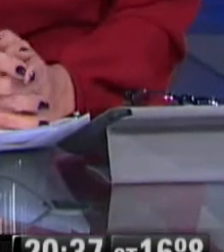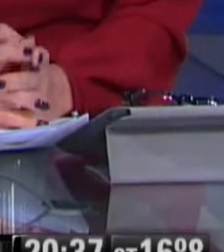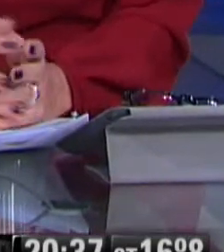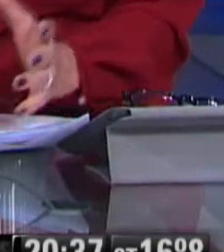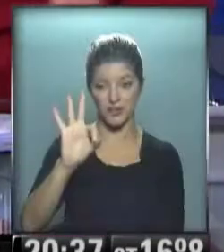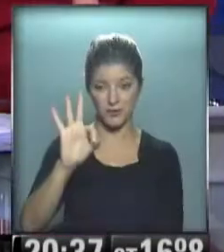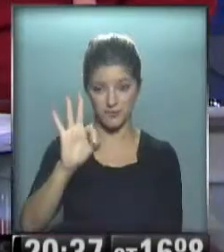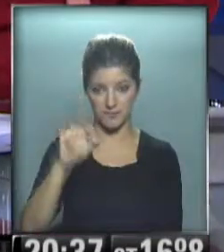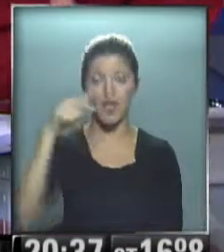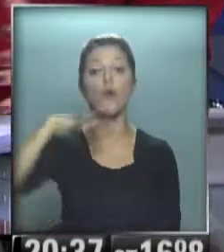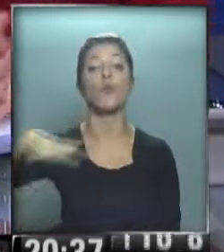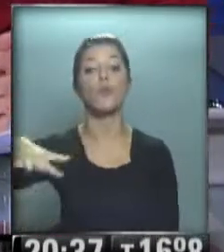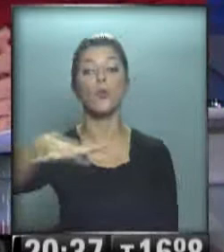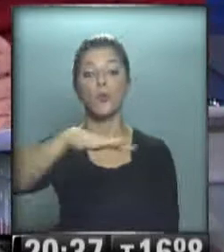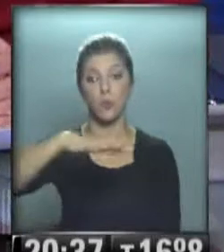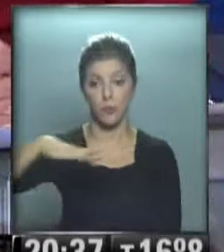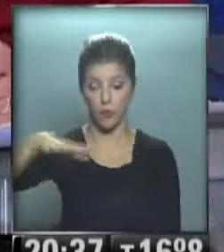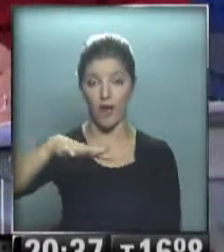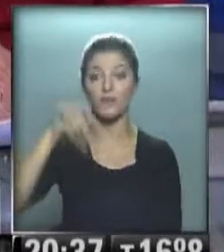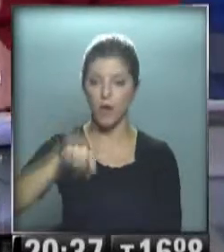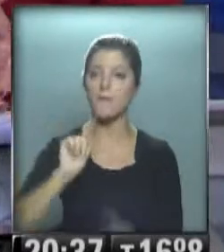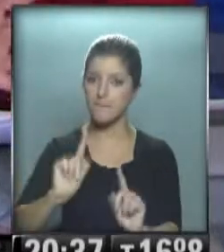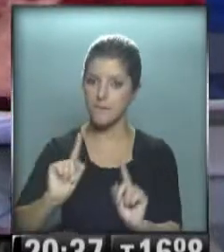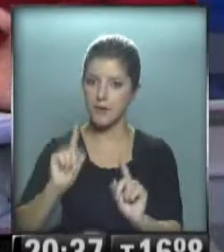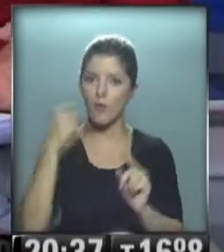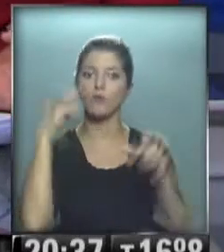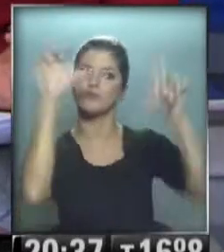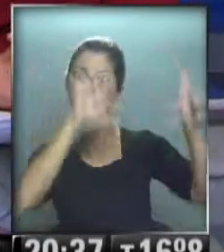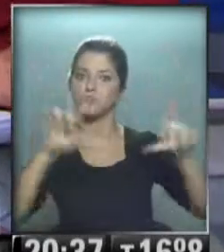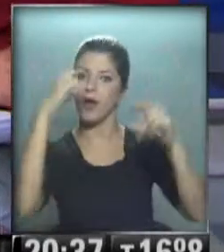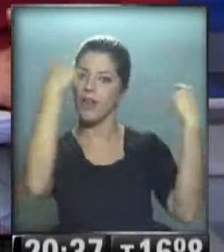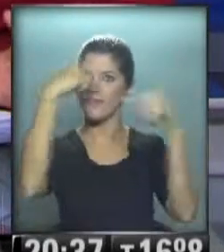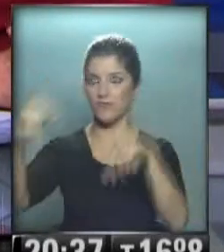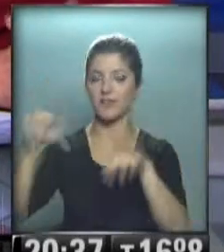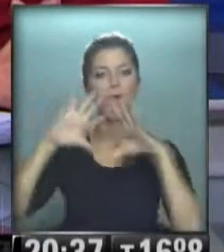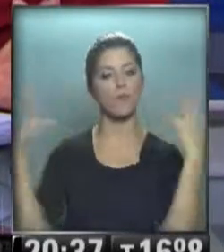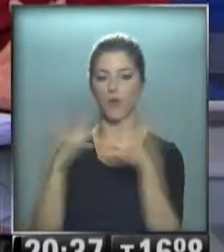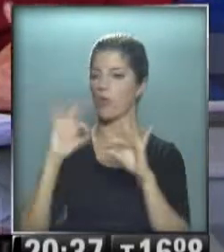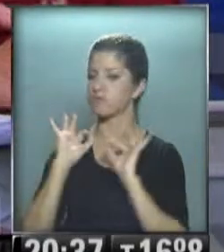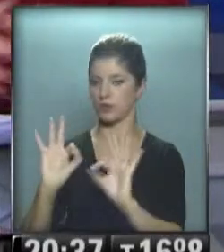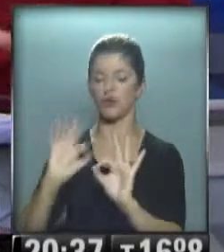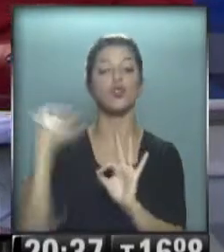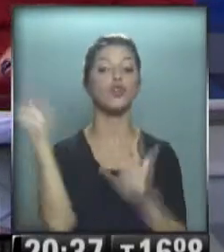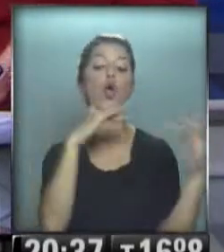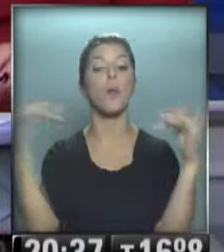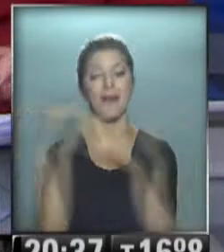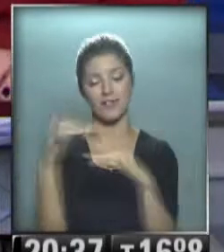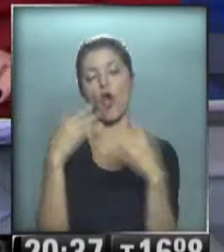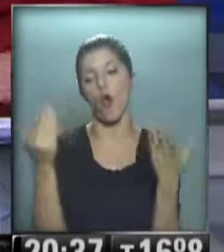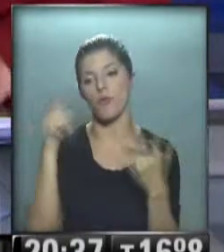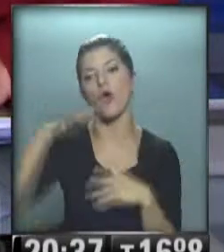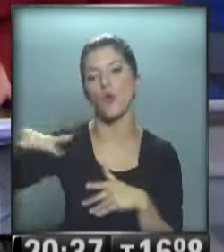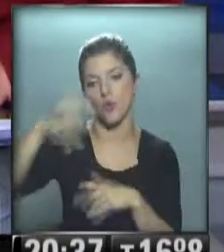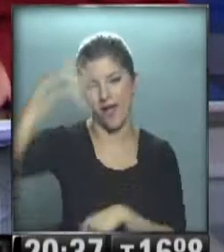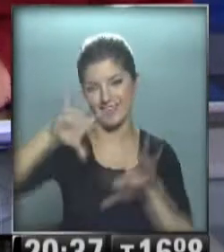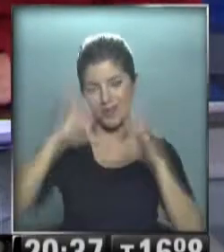Janeiro. Ese es un lugar donde se van a retransmitir las imágenes para todo el mundo de los partidos que se jueguen, por supuesto, en este